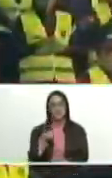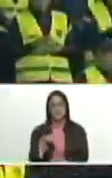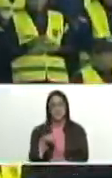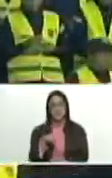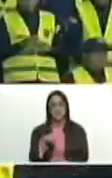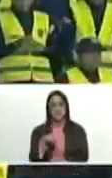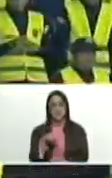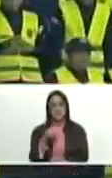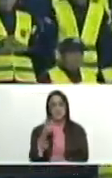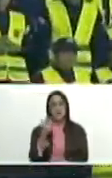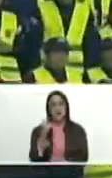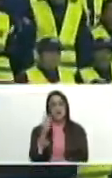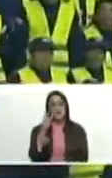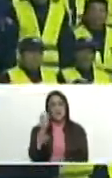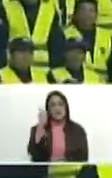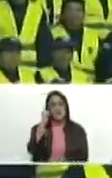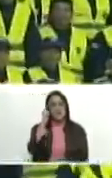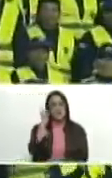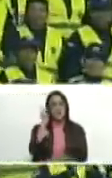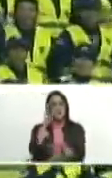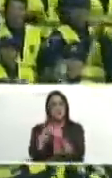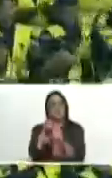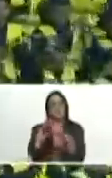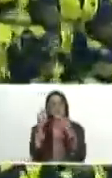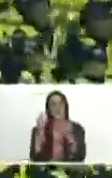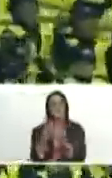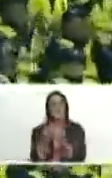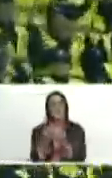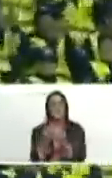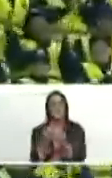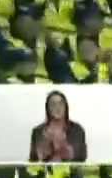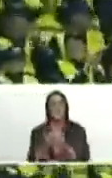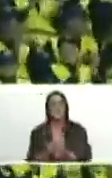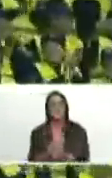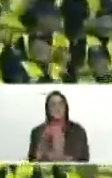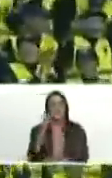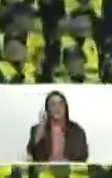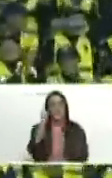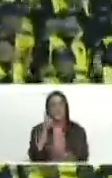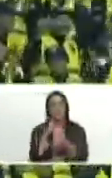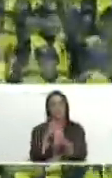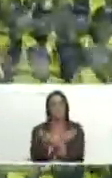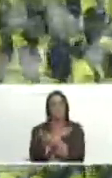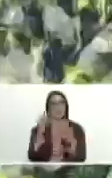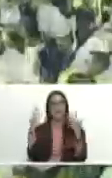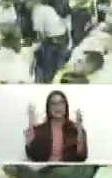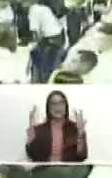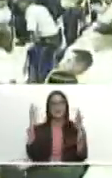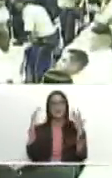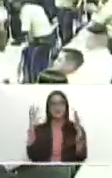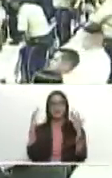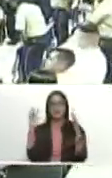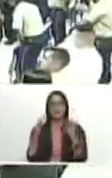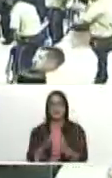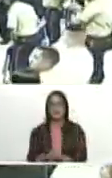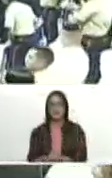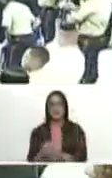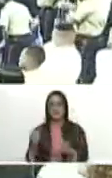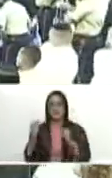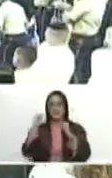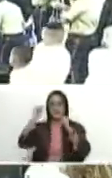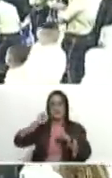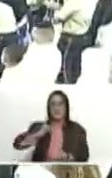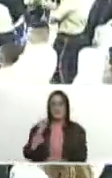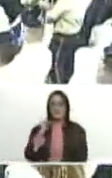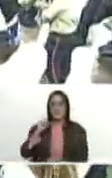tienen 30 días para que vayan a ver a su familia. Muchachos y muchachas, felicitaciones. ¡Que viva la